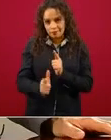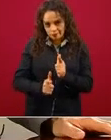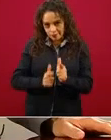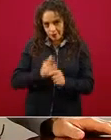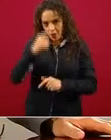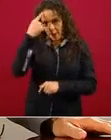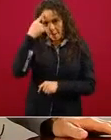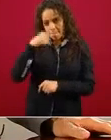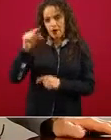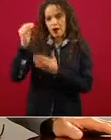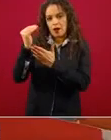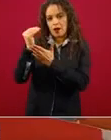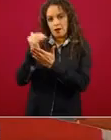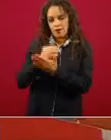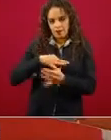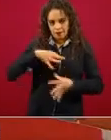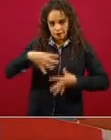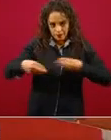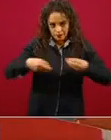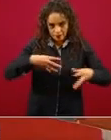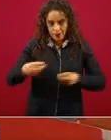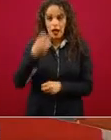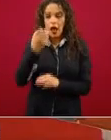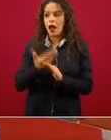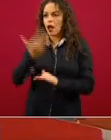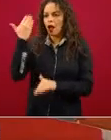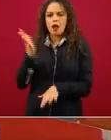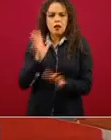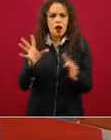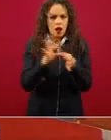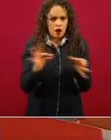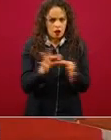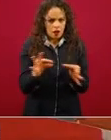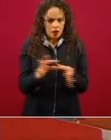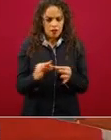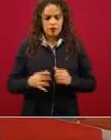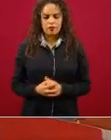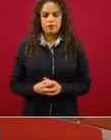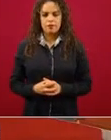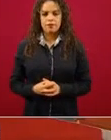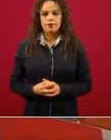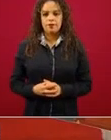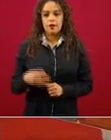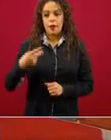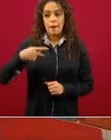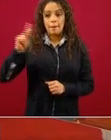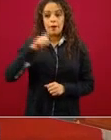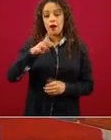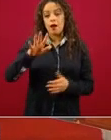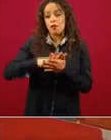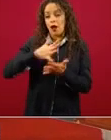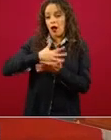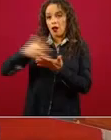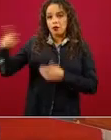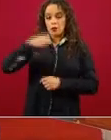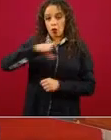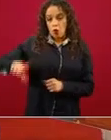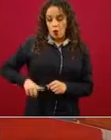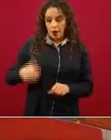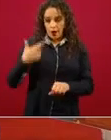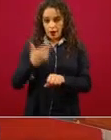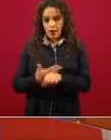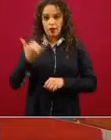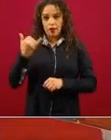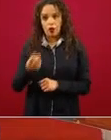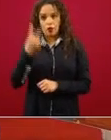Entonces se comentó esto y en la mayoría los gobernadores y las dos jefas,